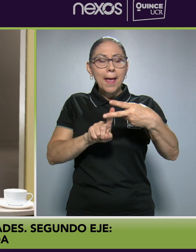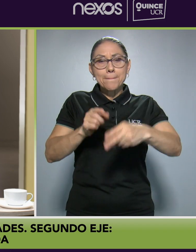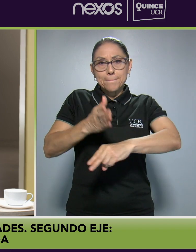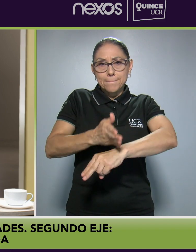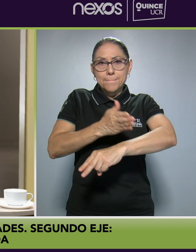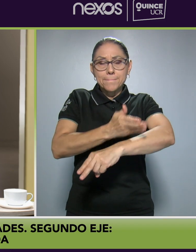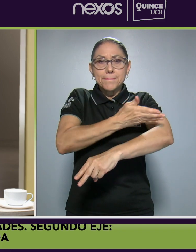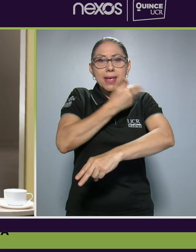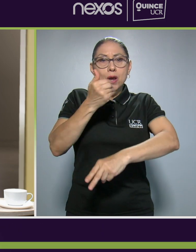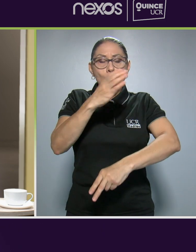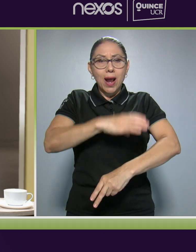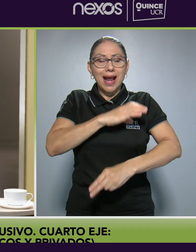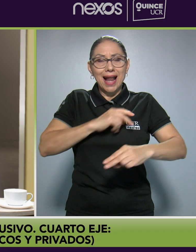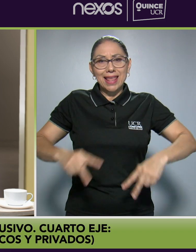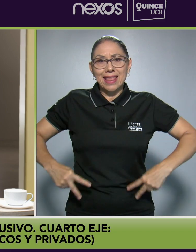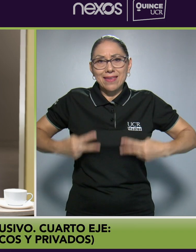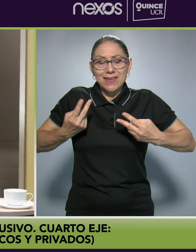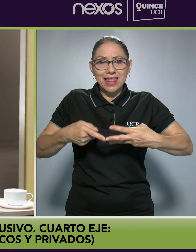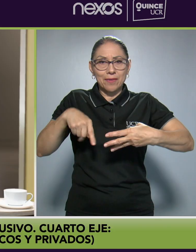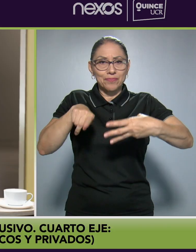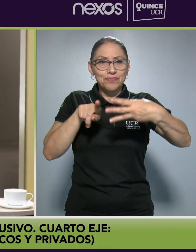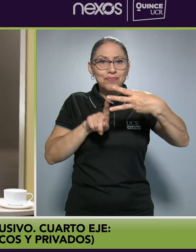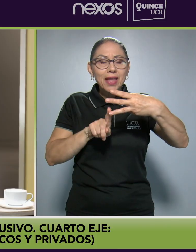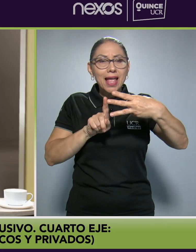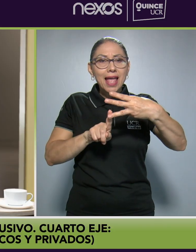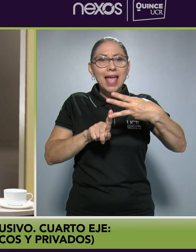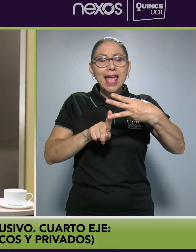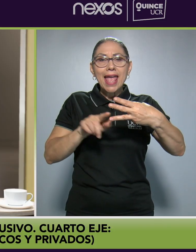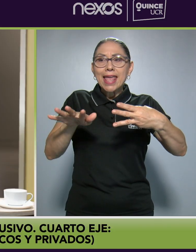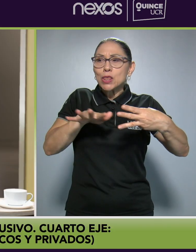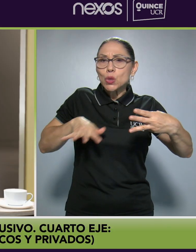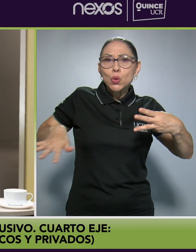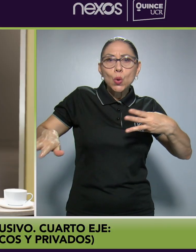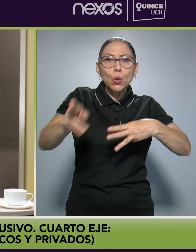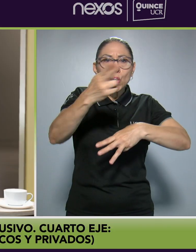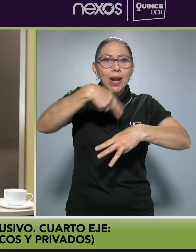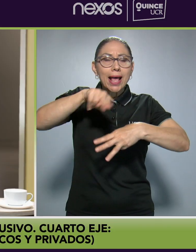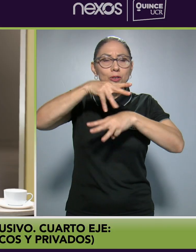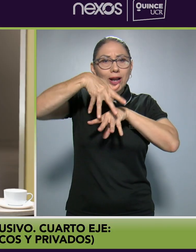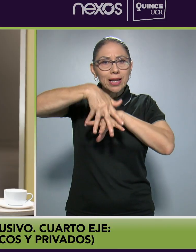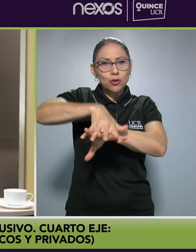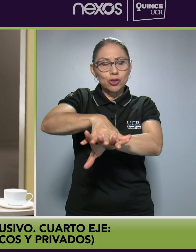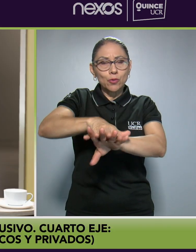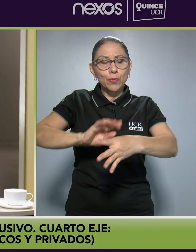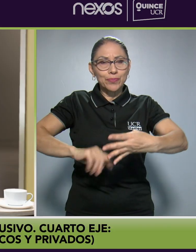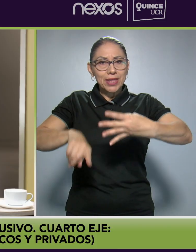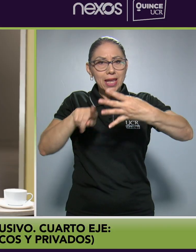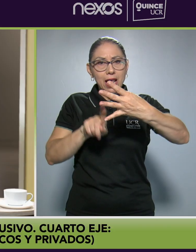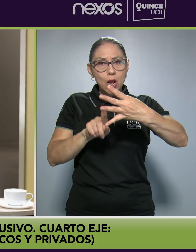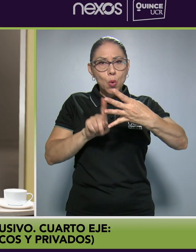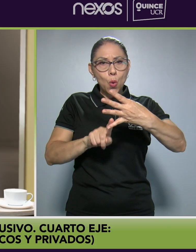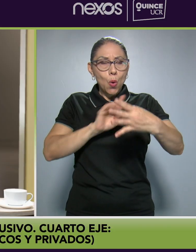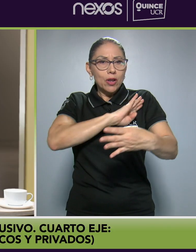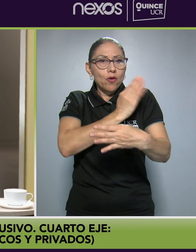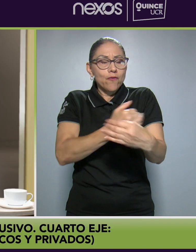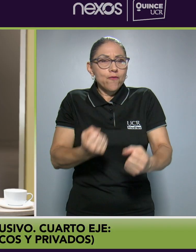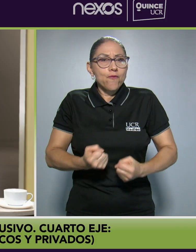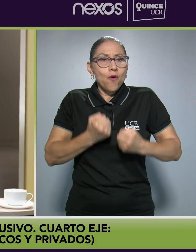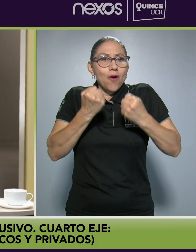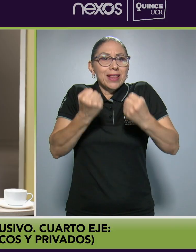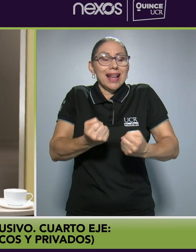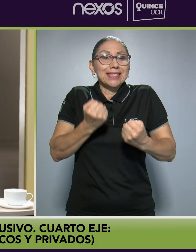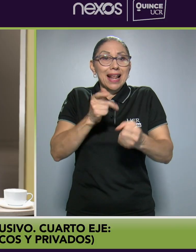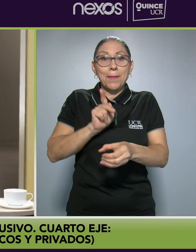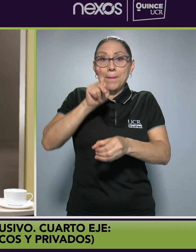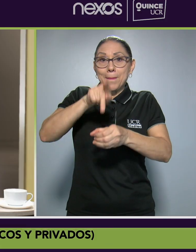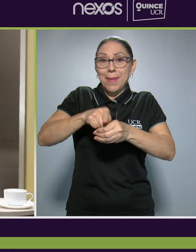de la calidad de vida, el tercer eje tiene que ver con el entorno nacional inclusivo y el cuarto eje en fortalecer los actores sociales